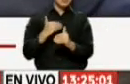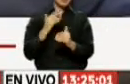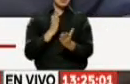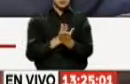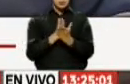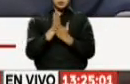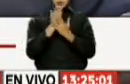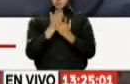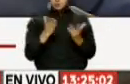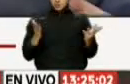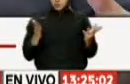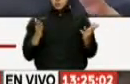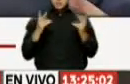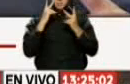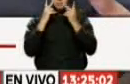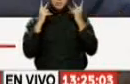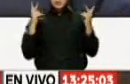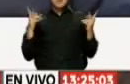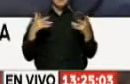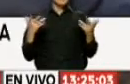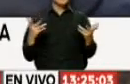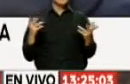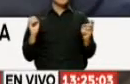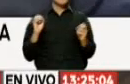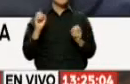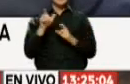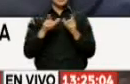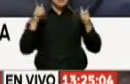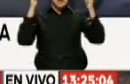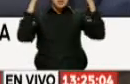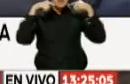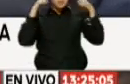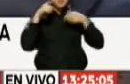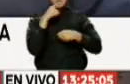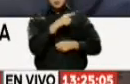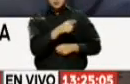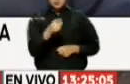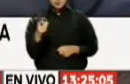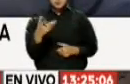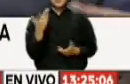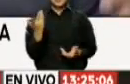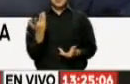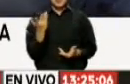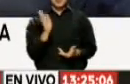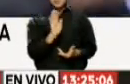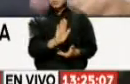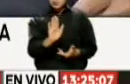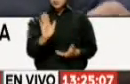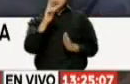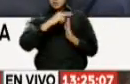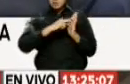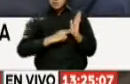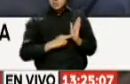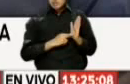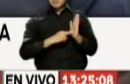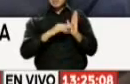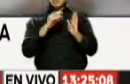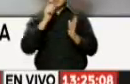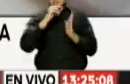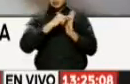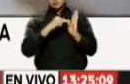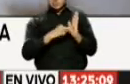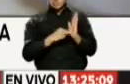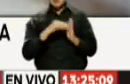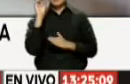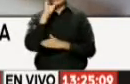facultad, encontraron que no había consistencia entre el número de graduados y los registros de calificación.